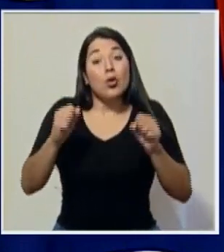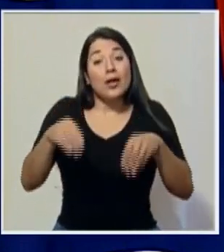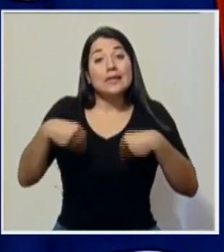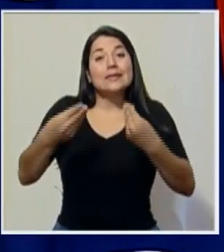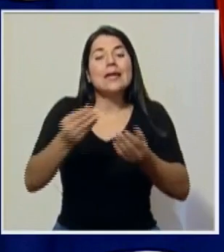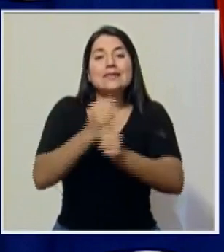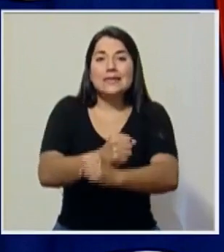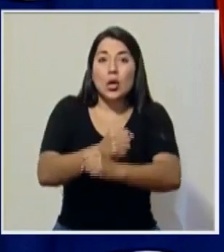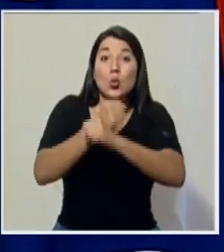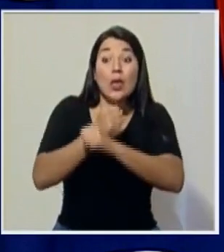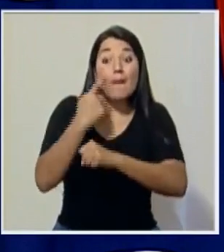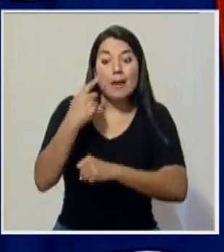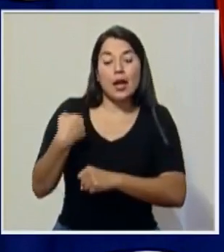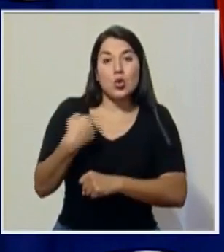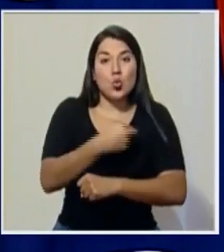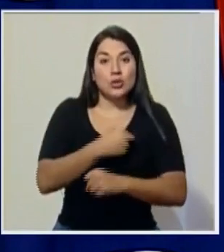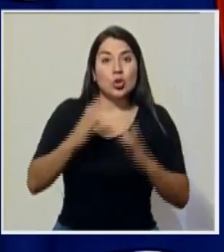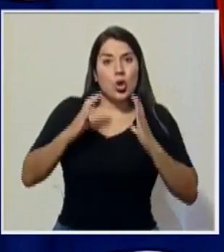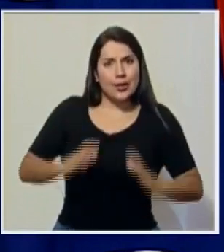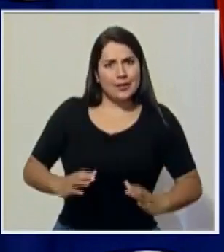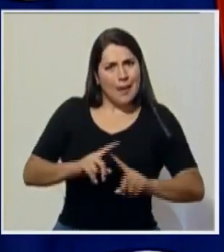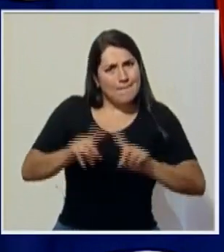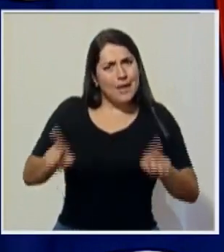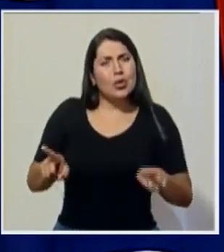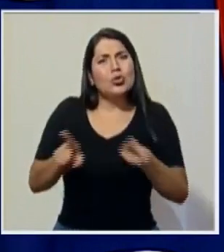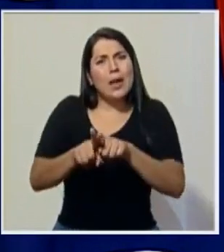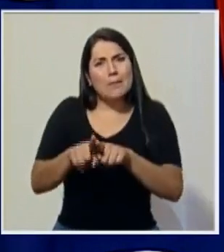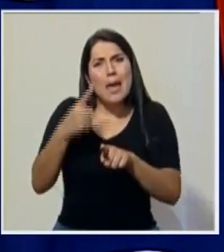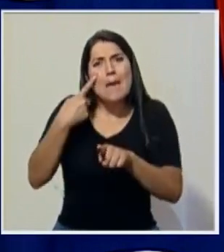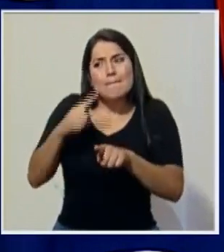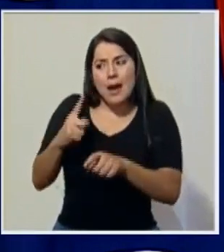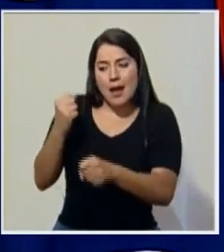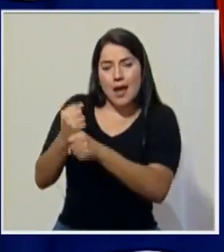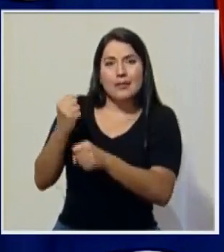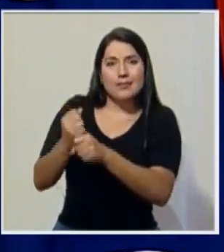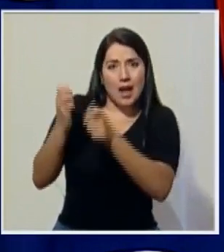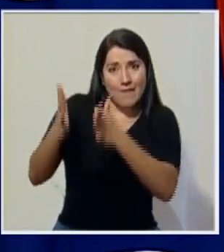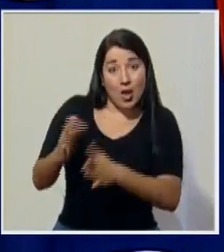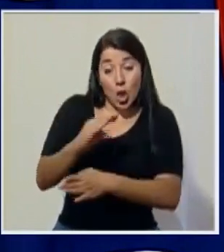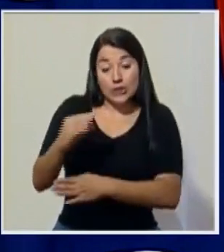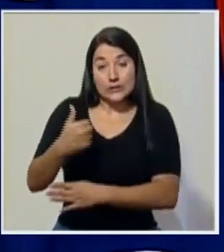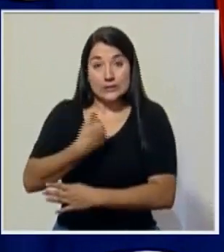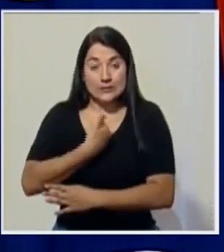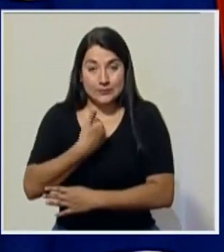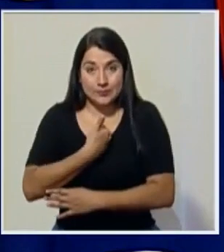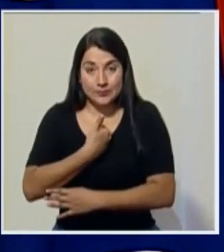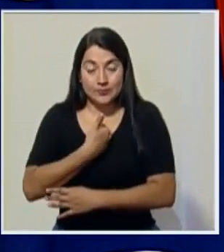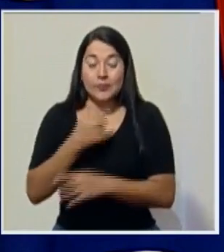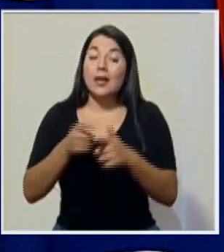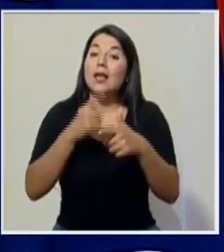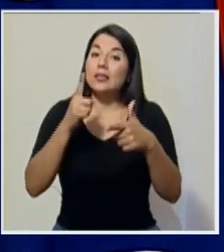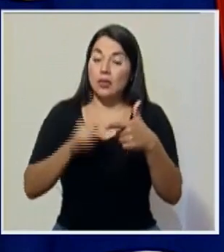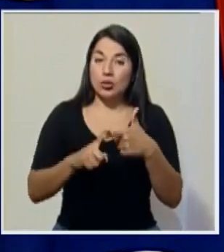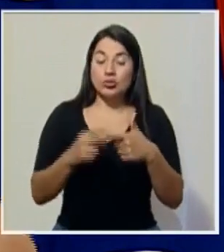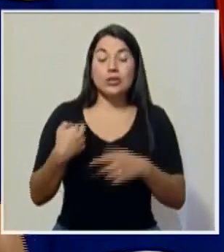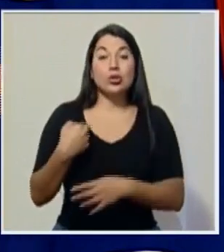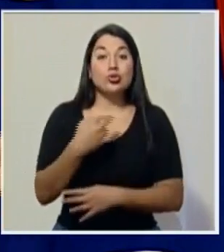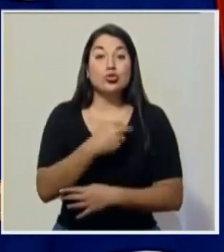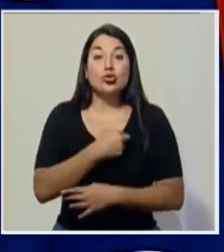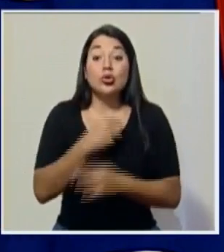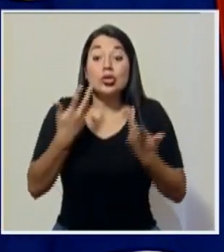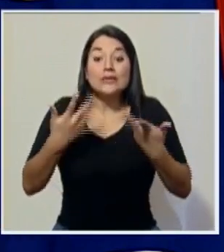seguridad en los clientes que atendemos, sino en las personas que nos colaboran y en nosotros mismos. Entonces,